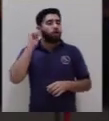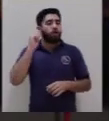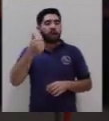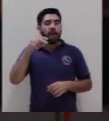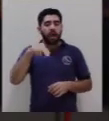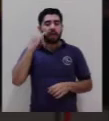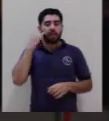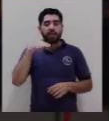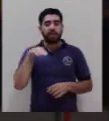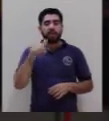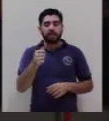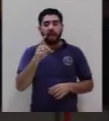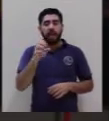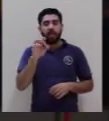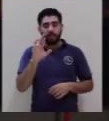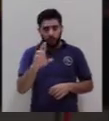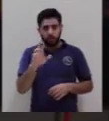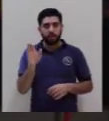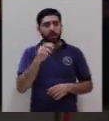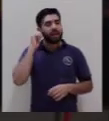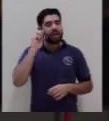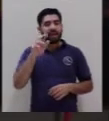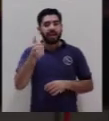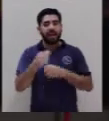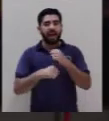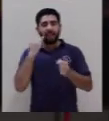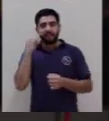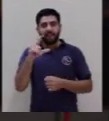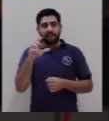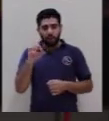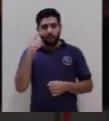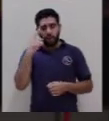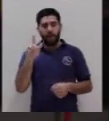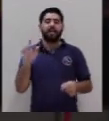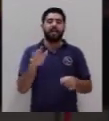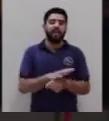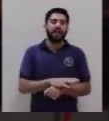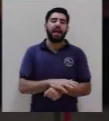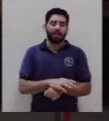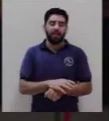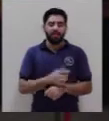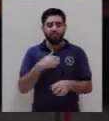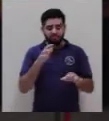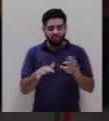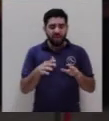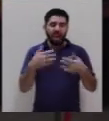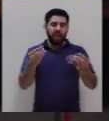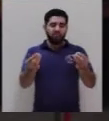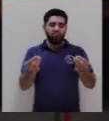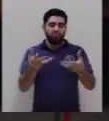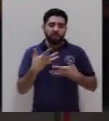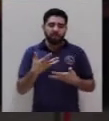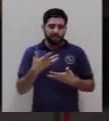organizador gráfico para llenar. Entonces había... Y todavía ya le coloca el tema para sí, que... entonces ya casi que nos lo dan todo.